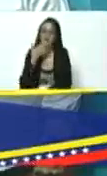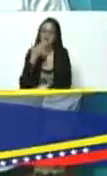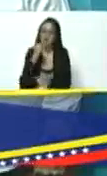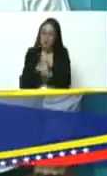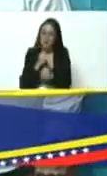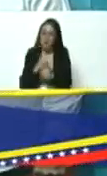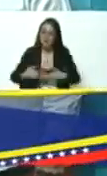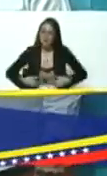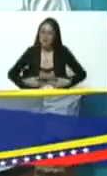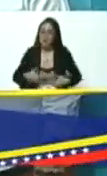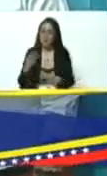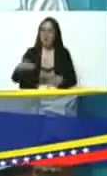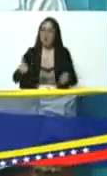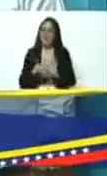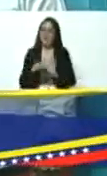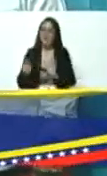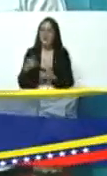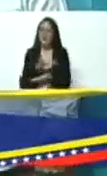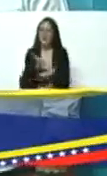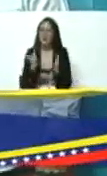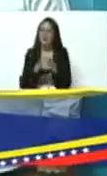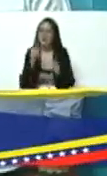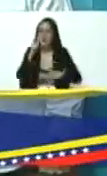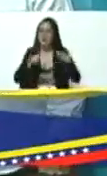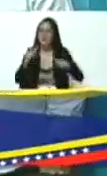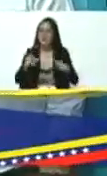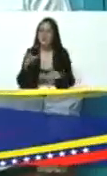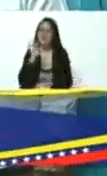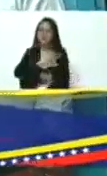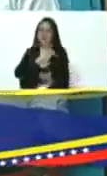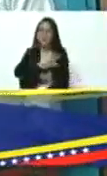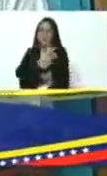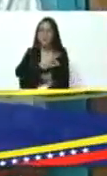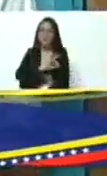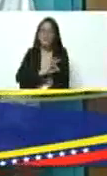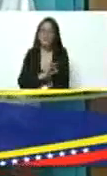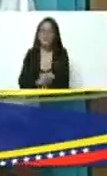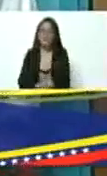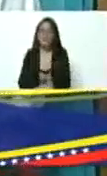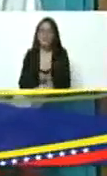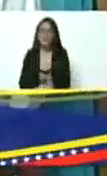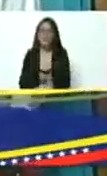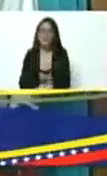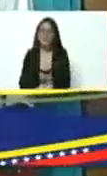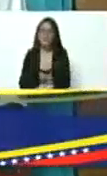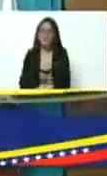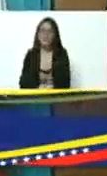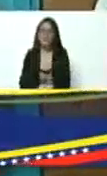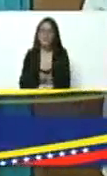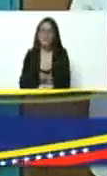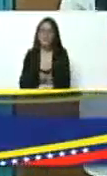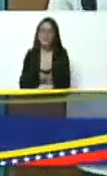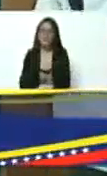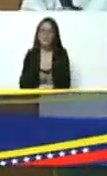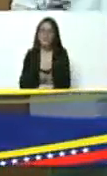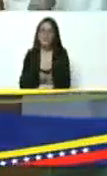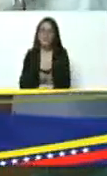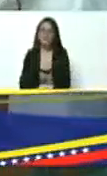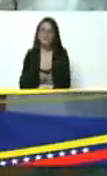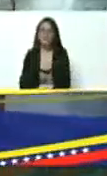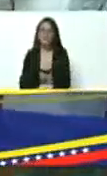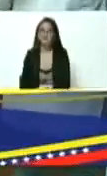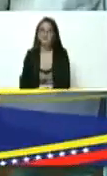trabaje para los derechos colectivos, para los derechos sociales? Ahí está la reflexión. Osniel, te felicito.